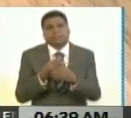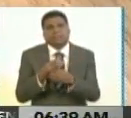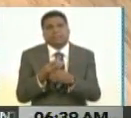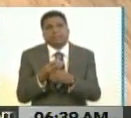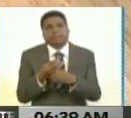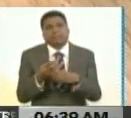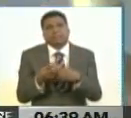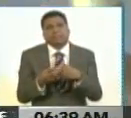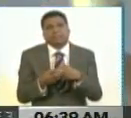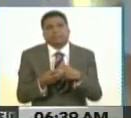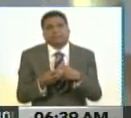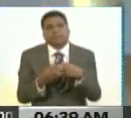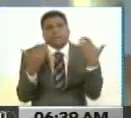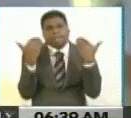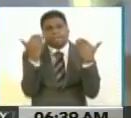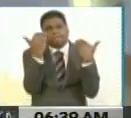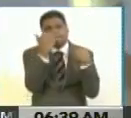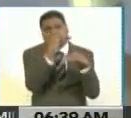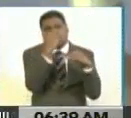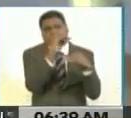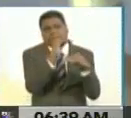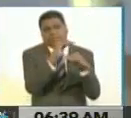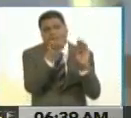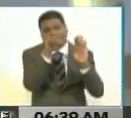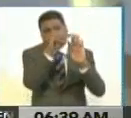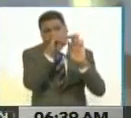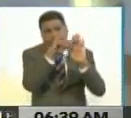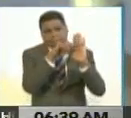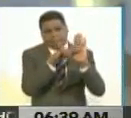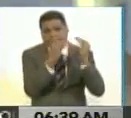rebasa los límites de lo establecido, ¿no?